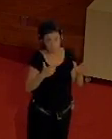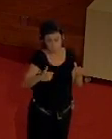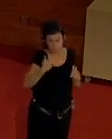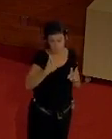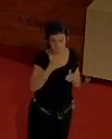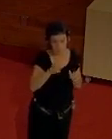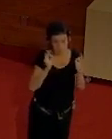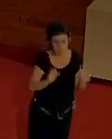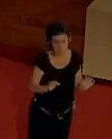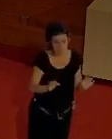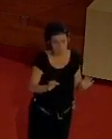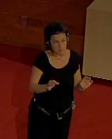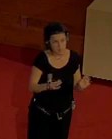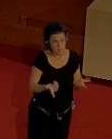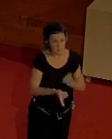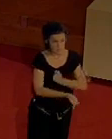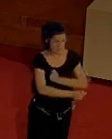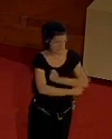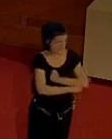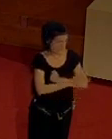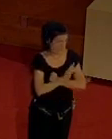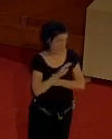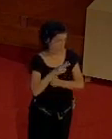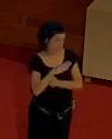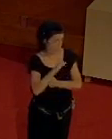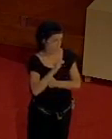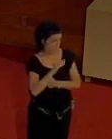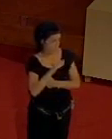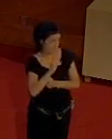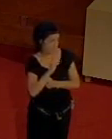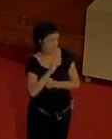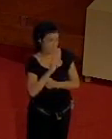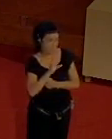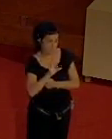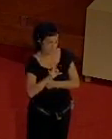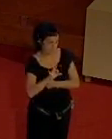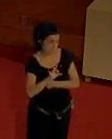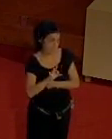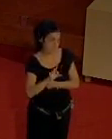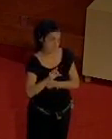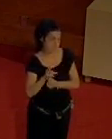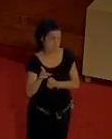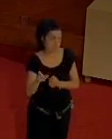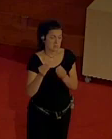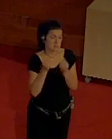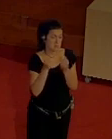hablamos de la llamada trampa de tucídides la trampa de tucídides echando mano de lo que el historiador greco-romano nos